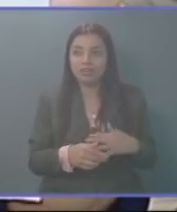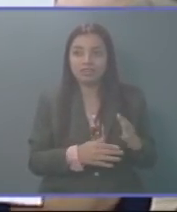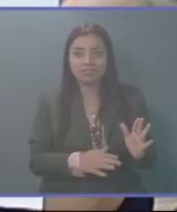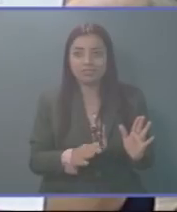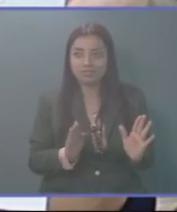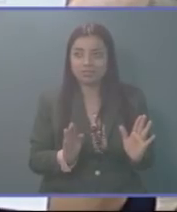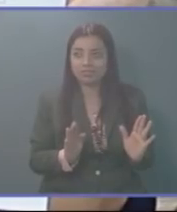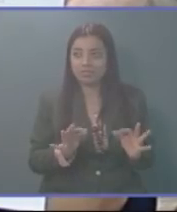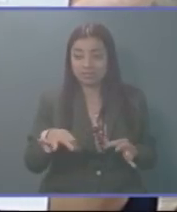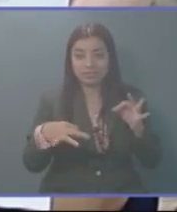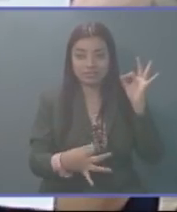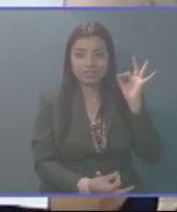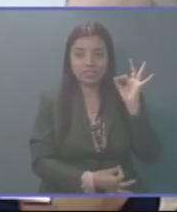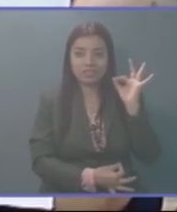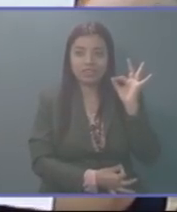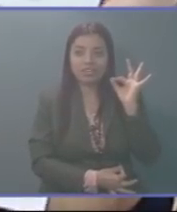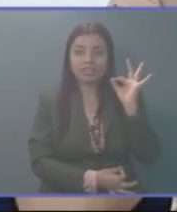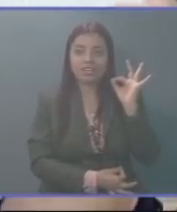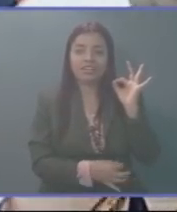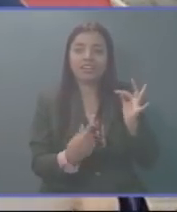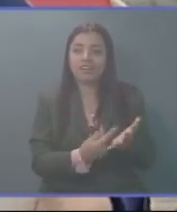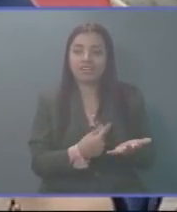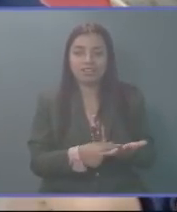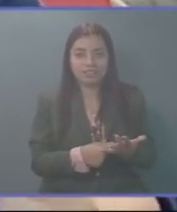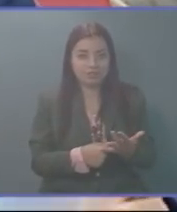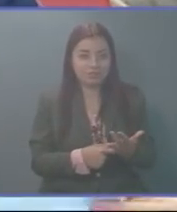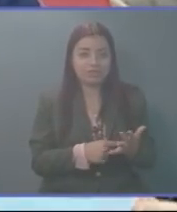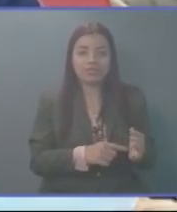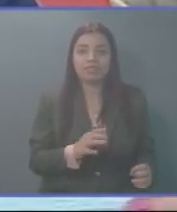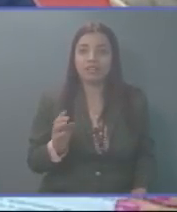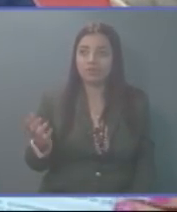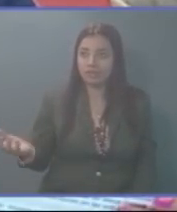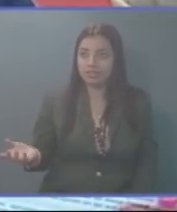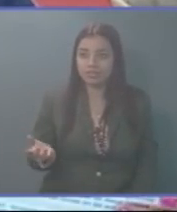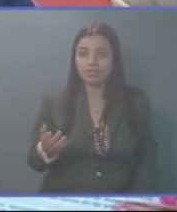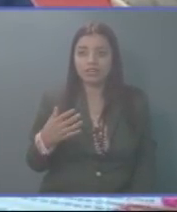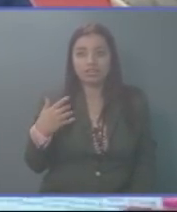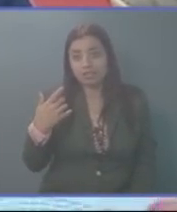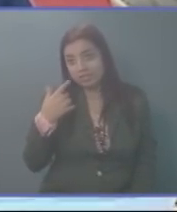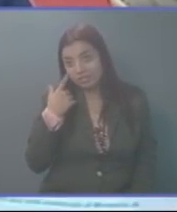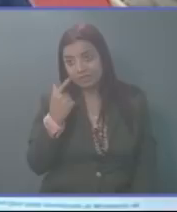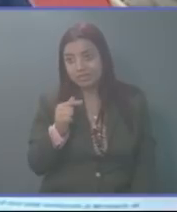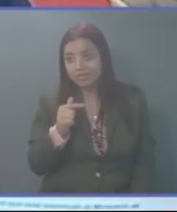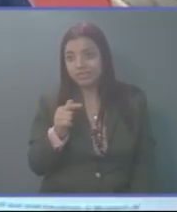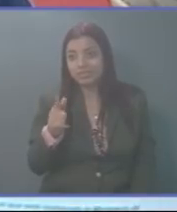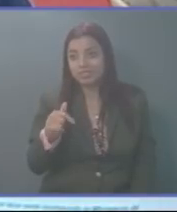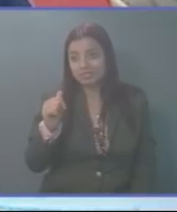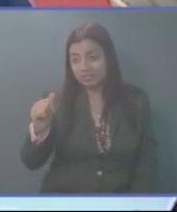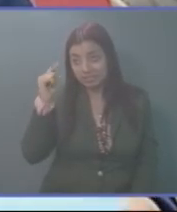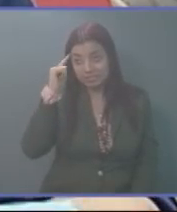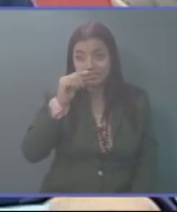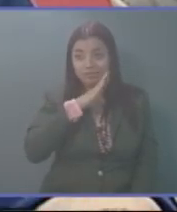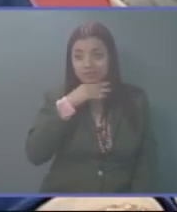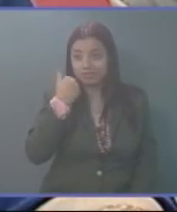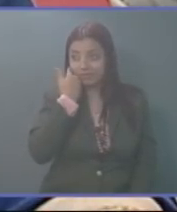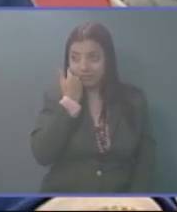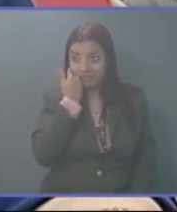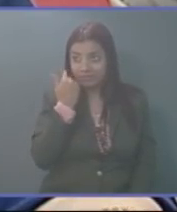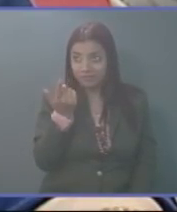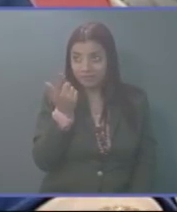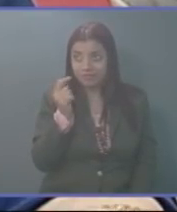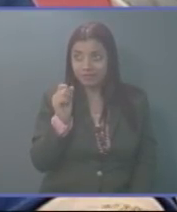científica, ¿verdad? La base científica, el análisis epidemiológico de las enfermedades, ¿verdad?